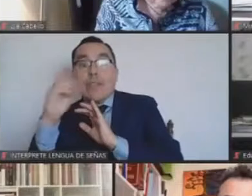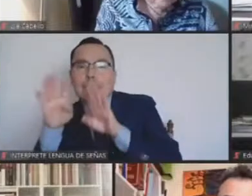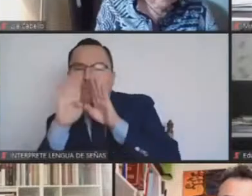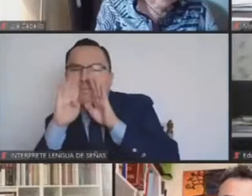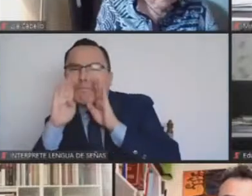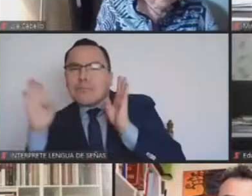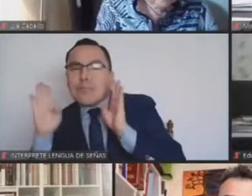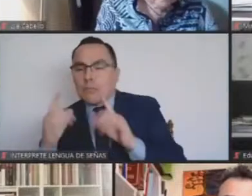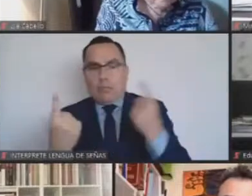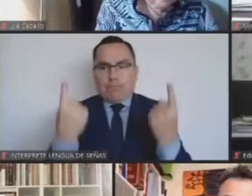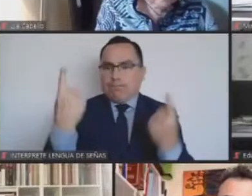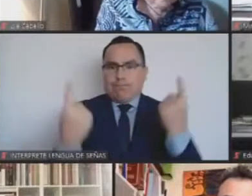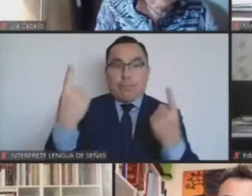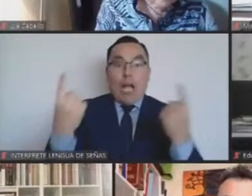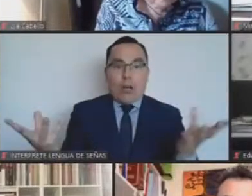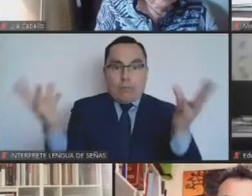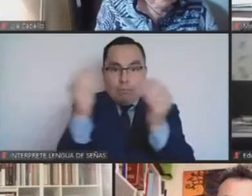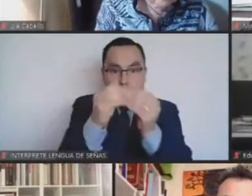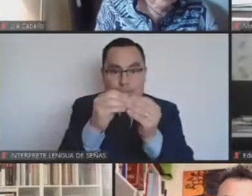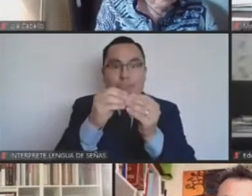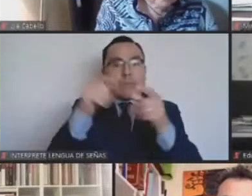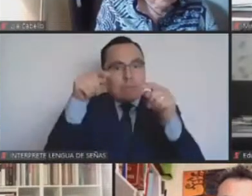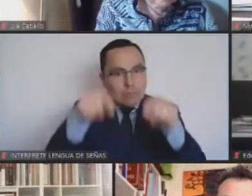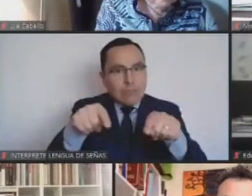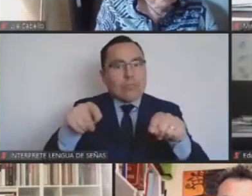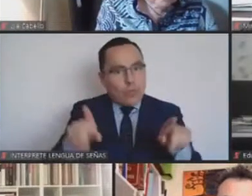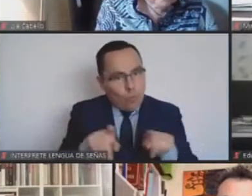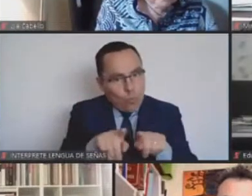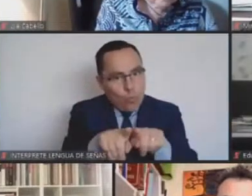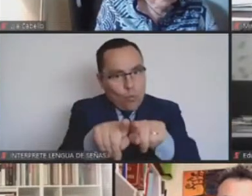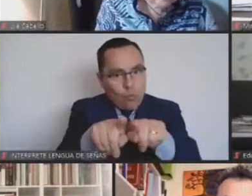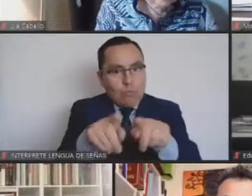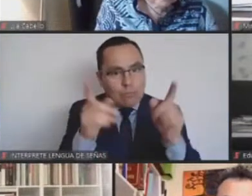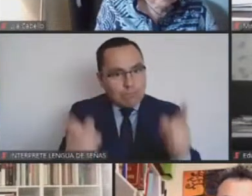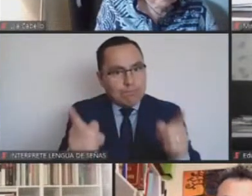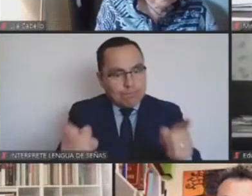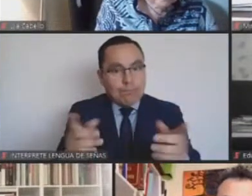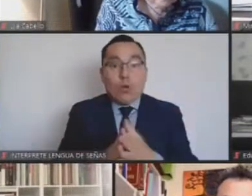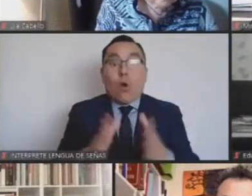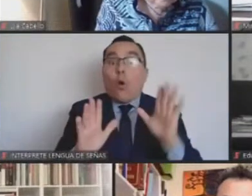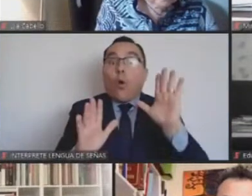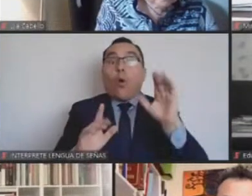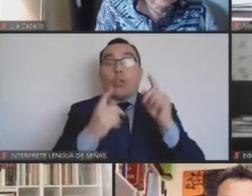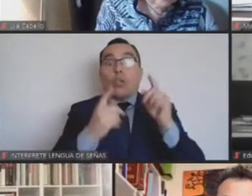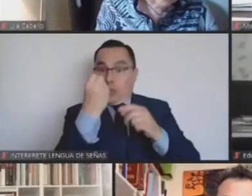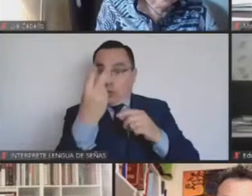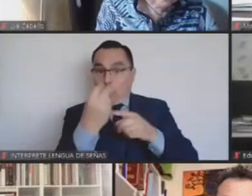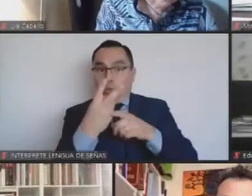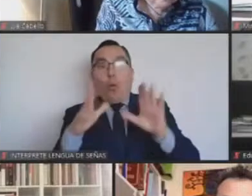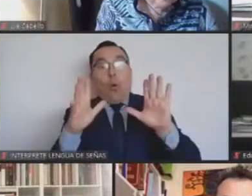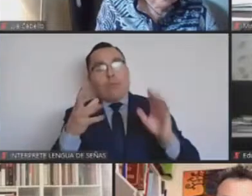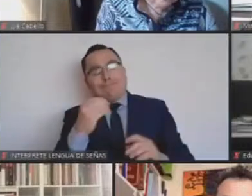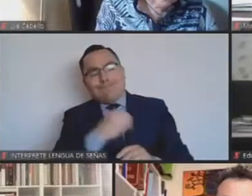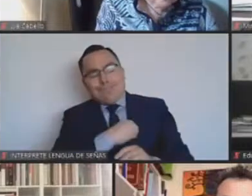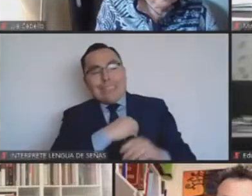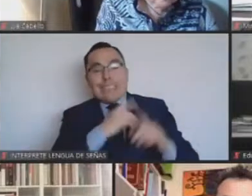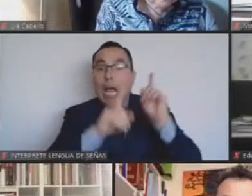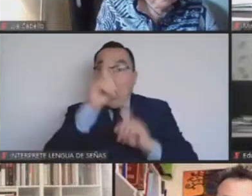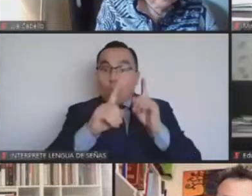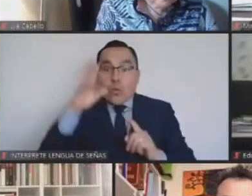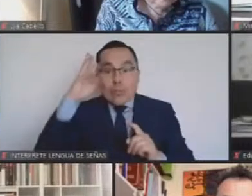estén implementando progresivamente. Y segundo, que casos graves y dolorosos para el Poder